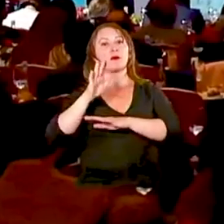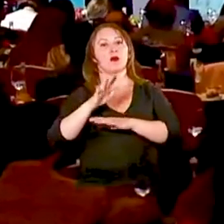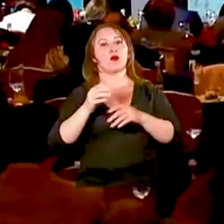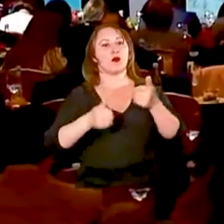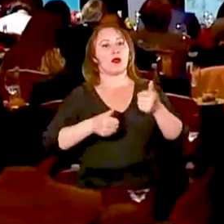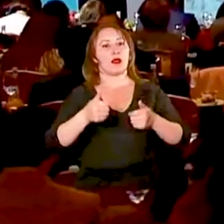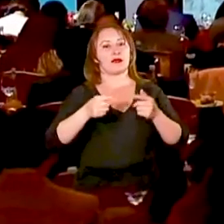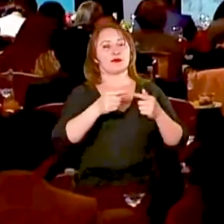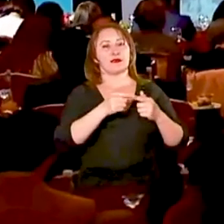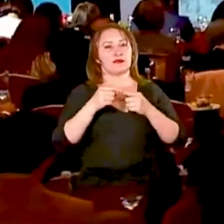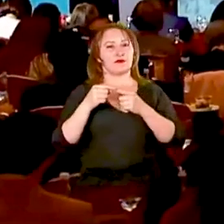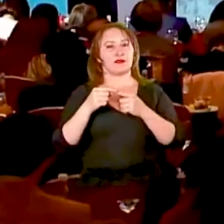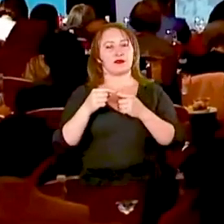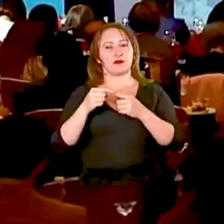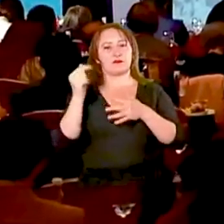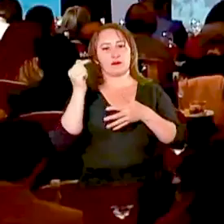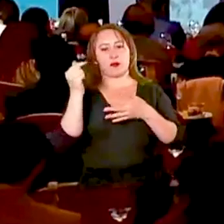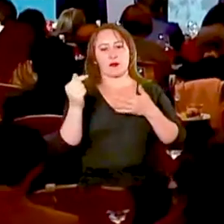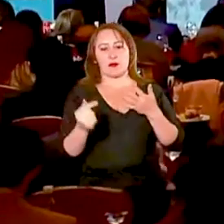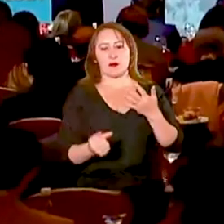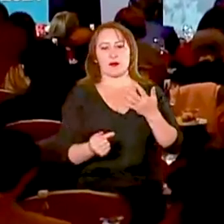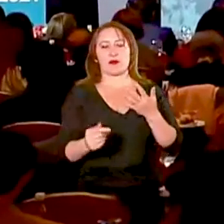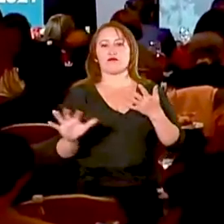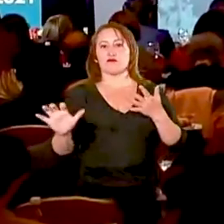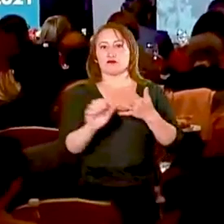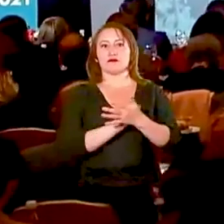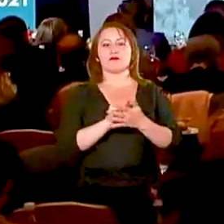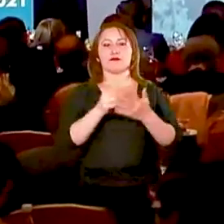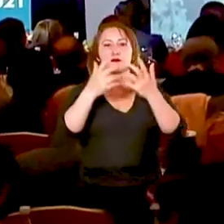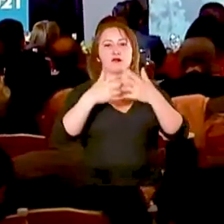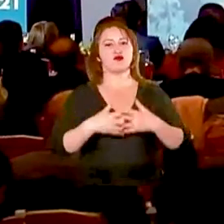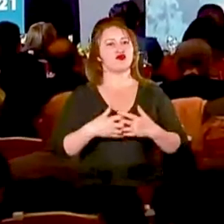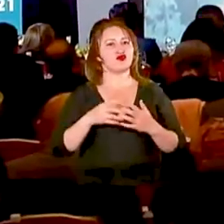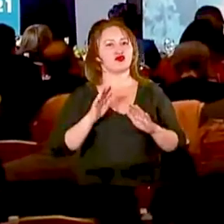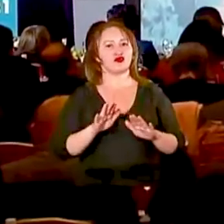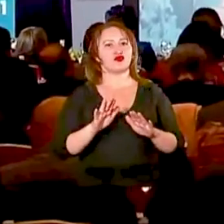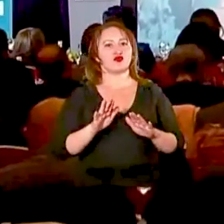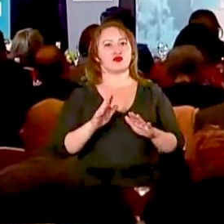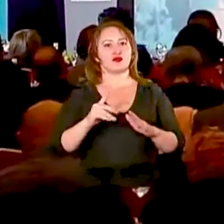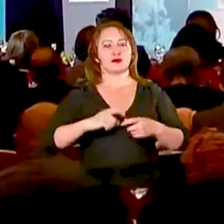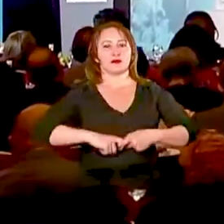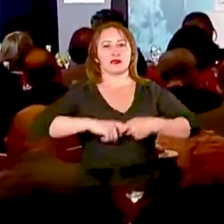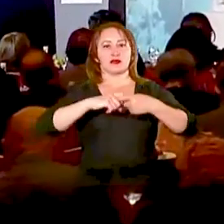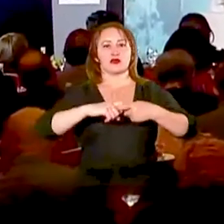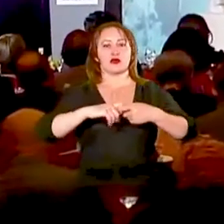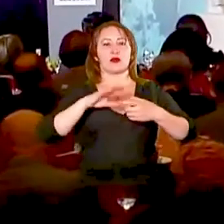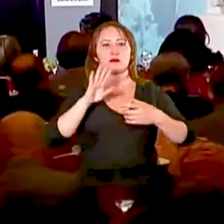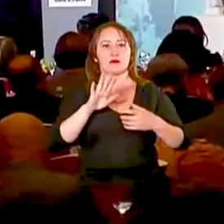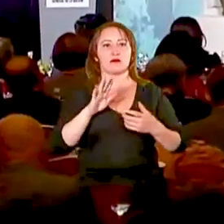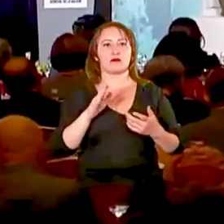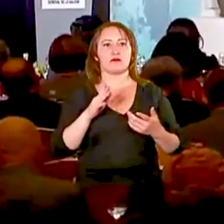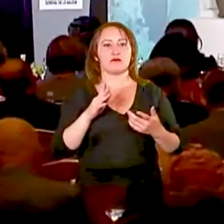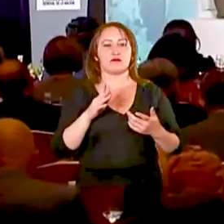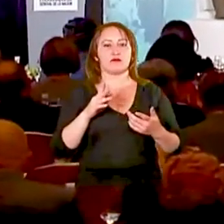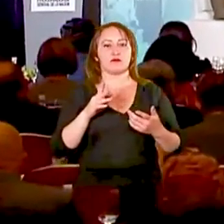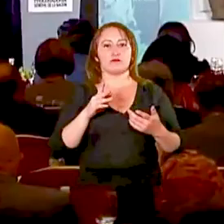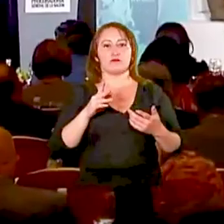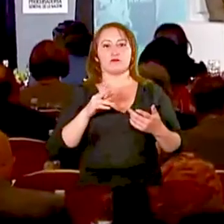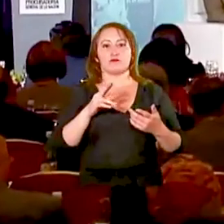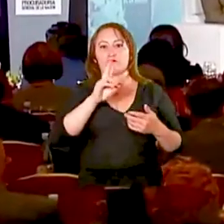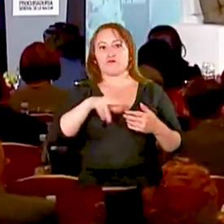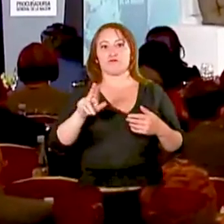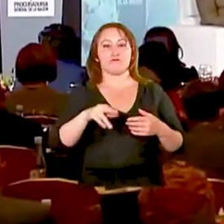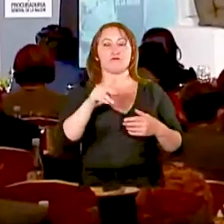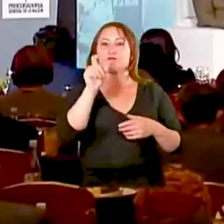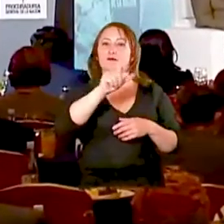ordenaciones específicas, en esa la de quitarle la función de sancionar con destitución e inhabilidad a los